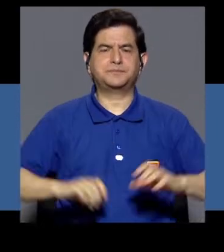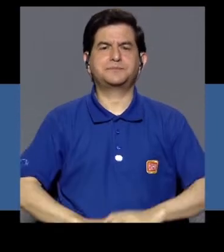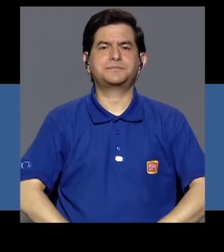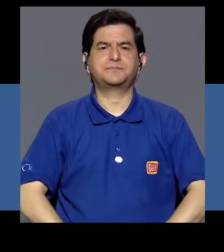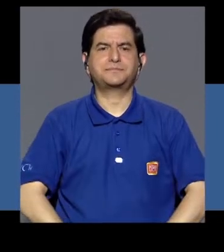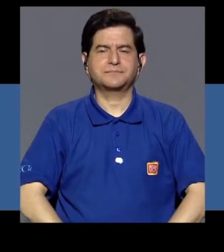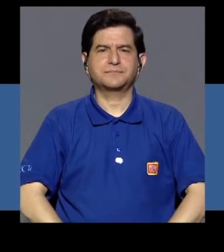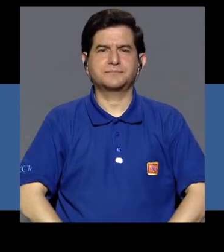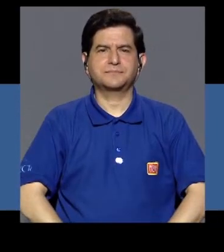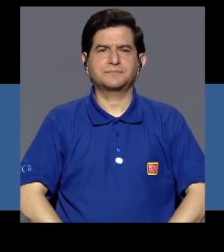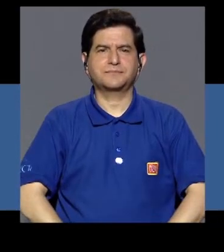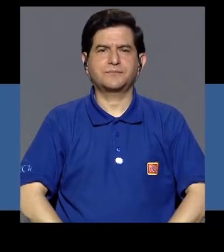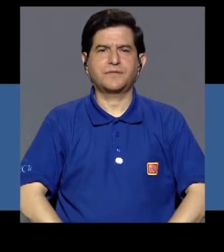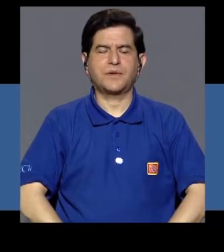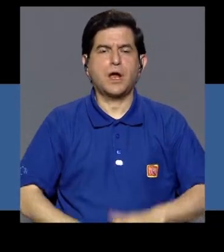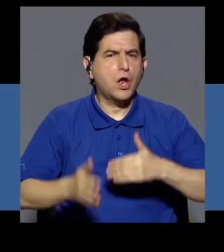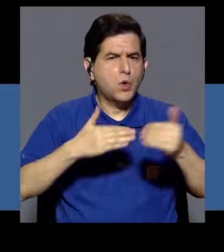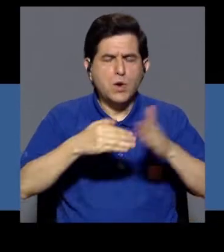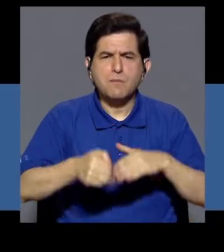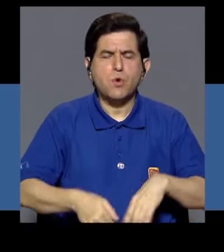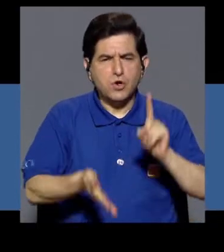página